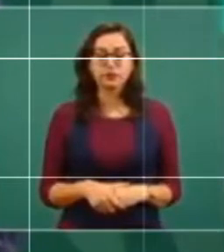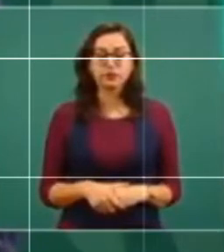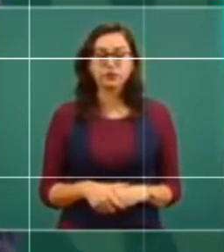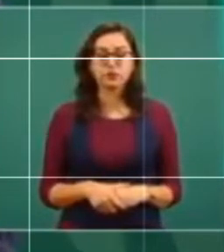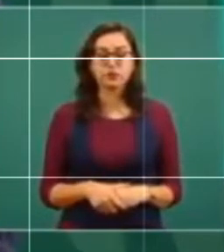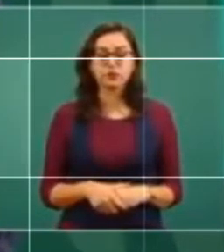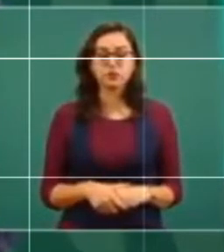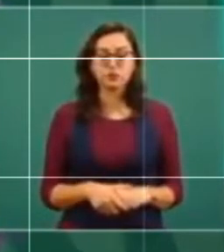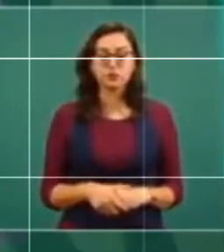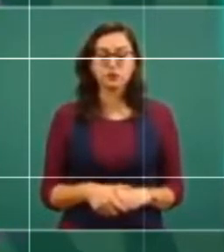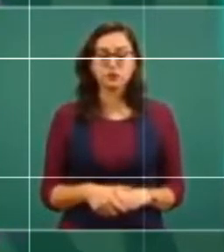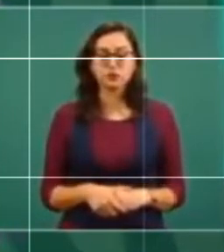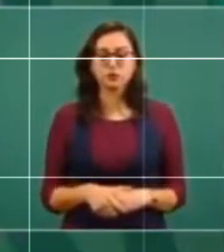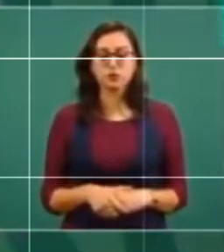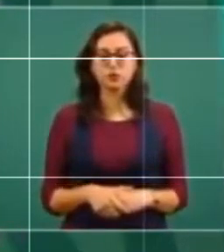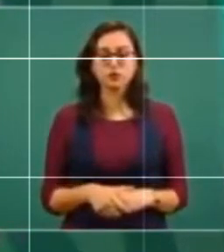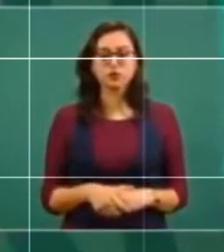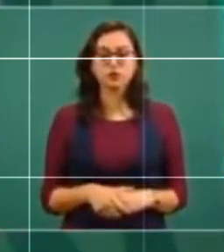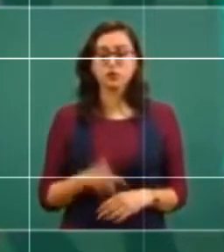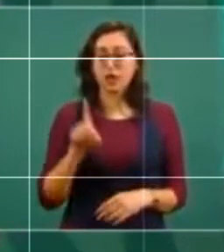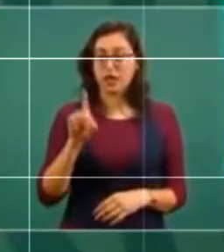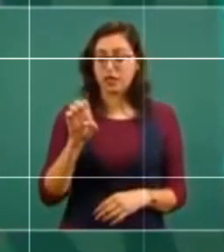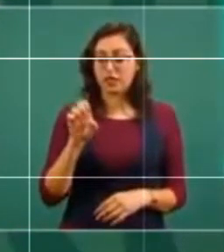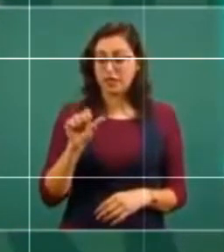la información que envió la DEA